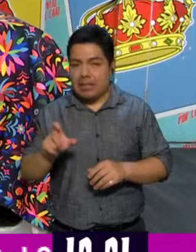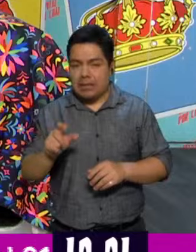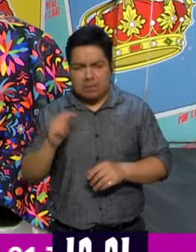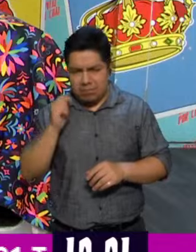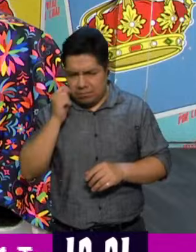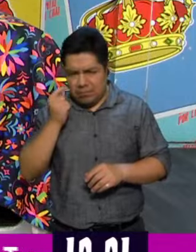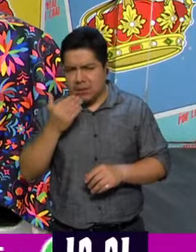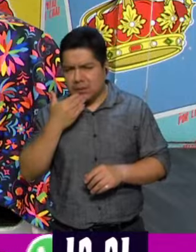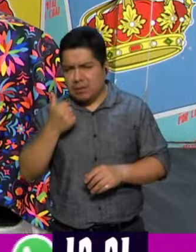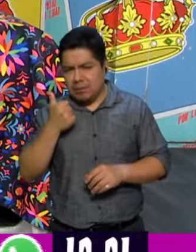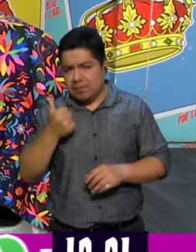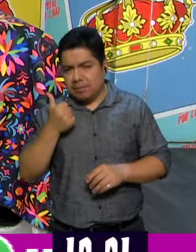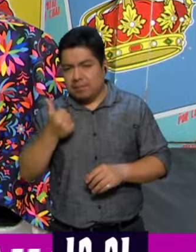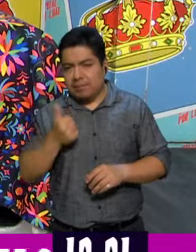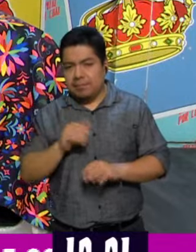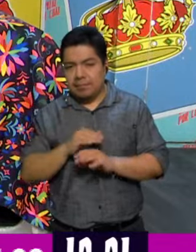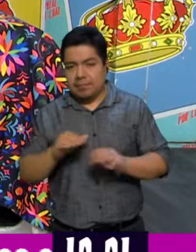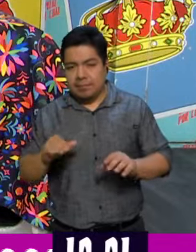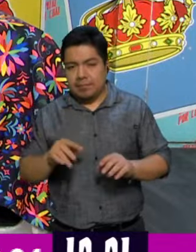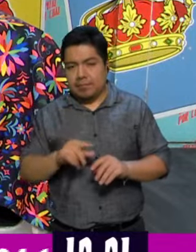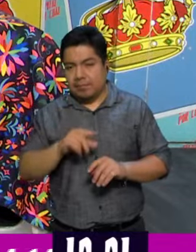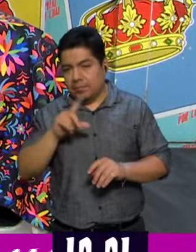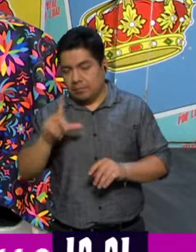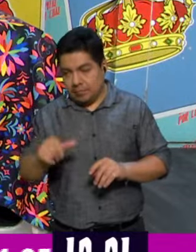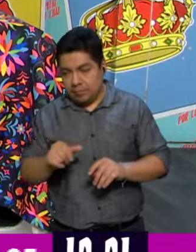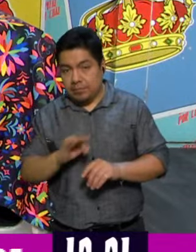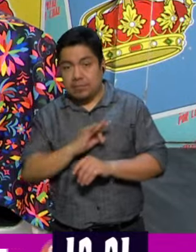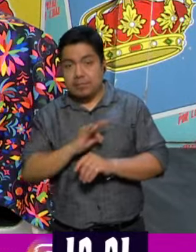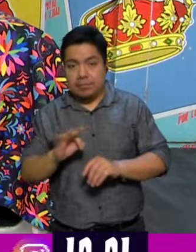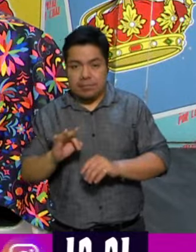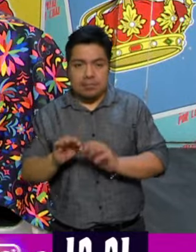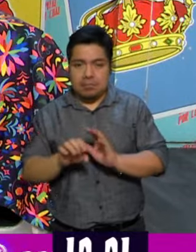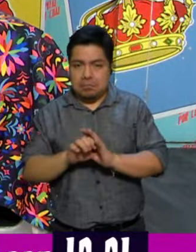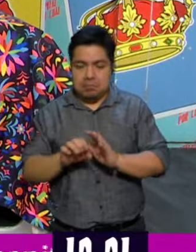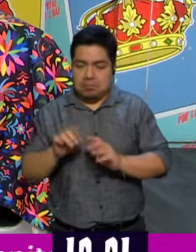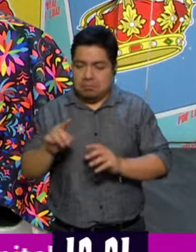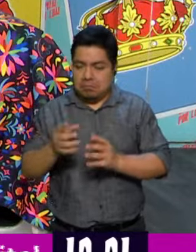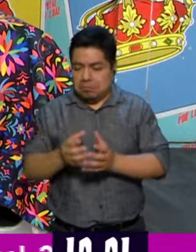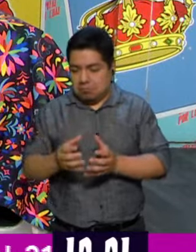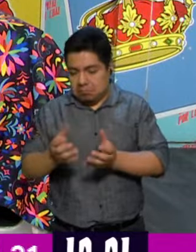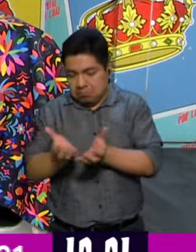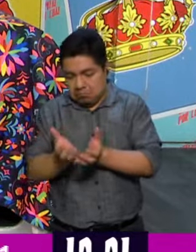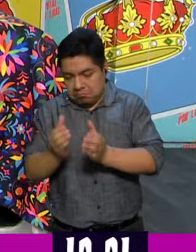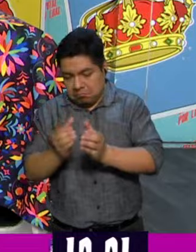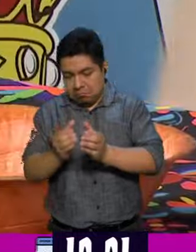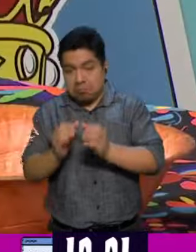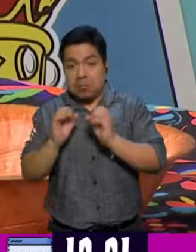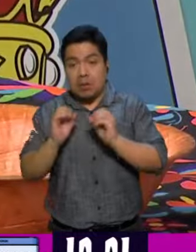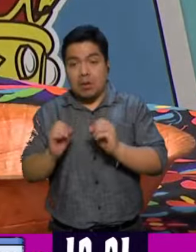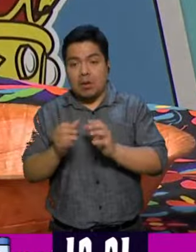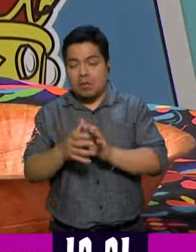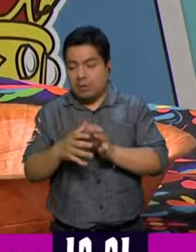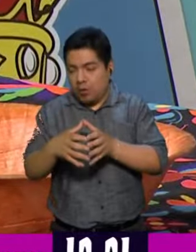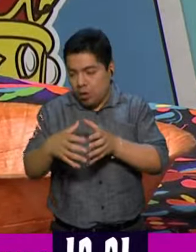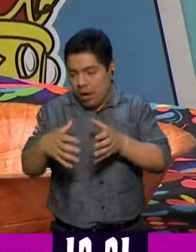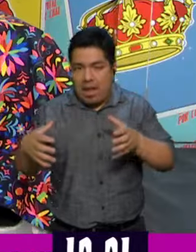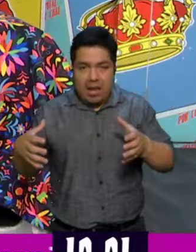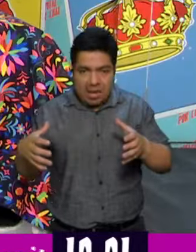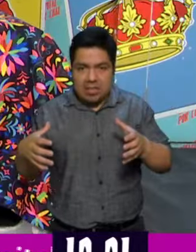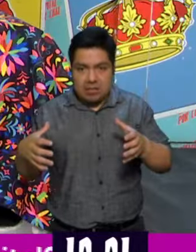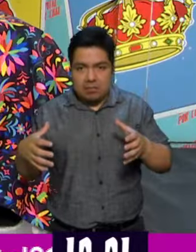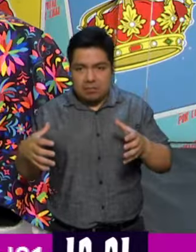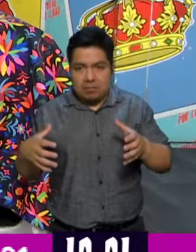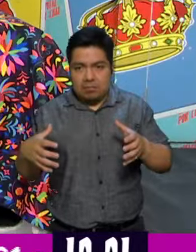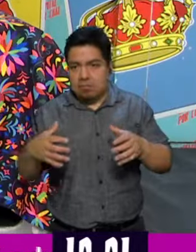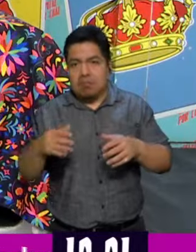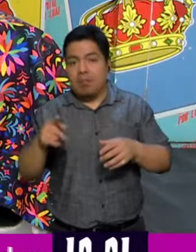líquido. Ah, ok. Luego cuajará. Exactamente. Puede ser un refractario como este o uno de... Dependiendo. De cerámica,